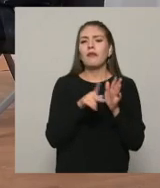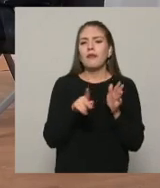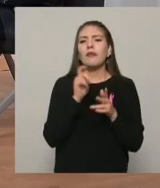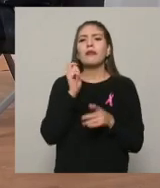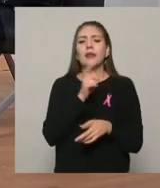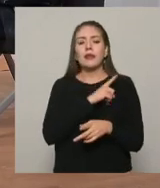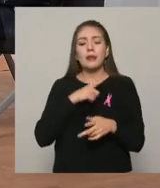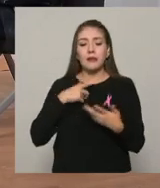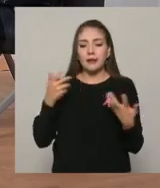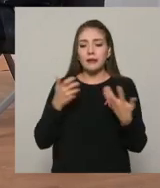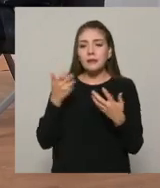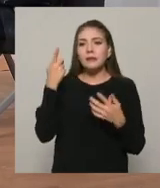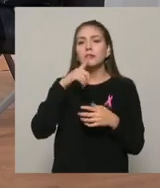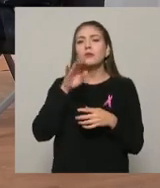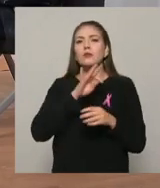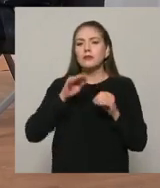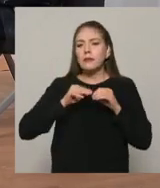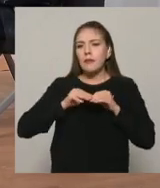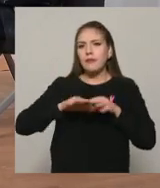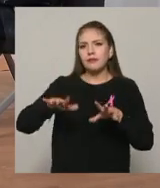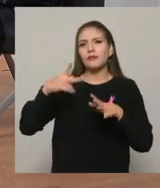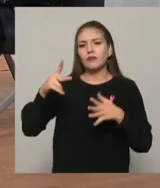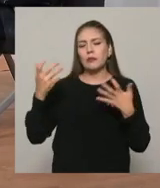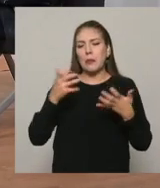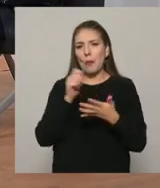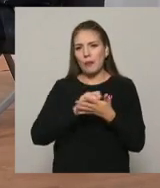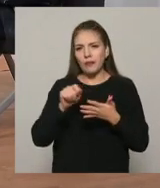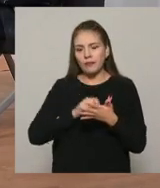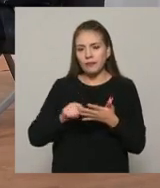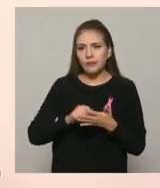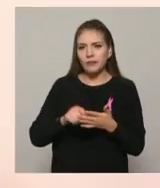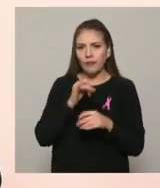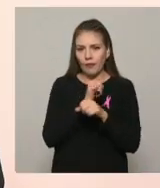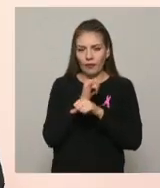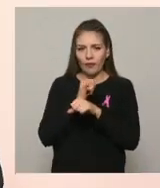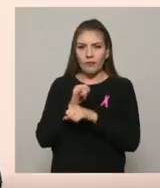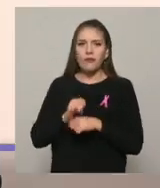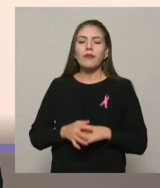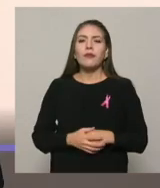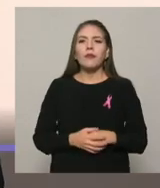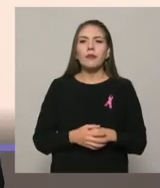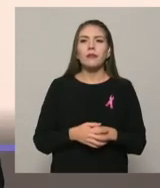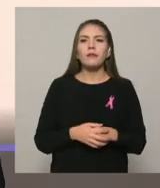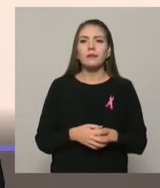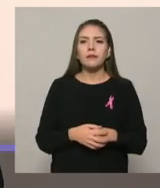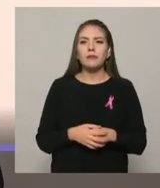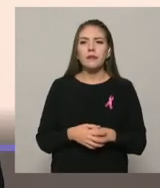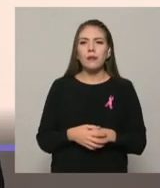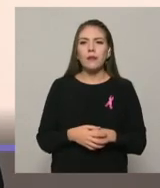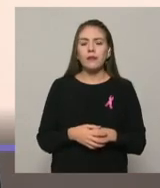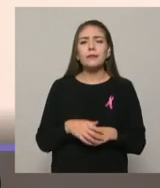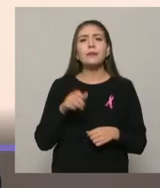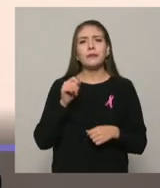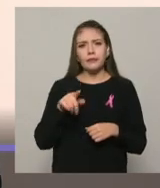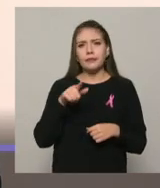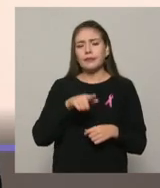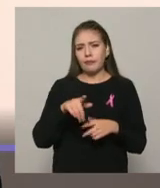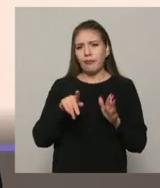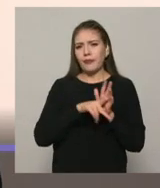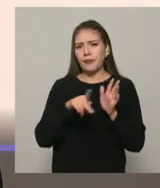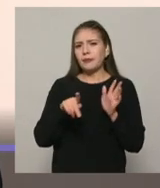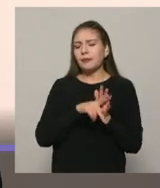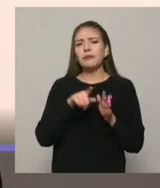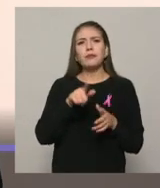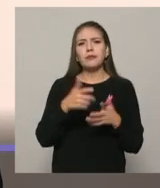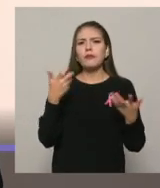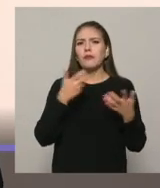sus reportajes. Bueno, es cierto que las técnicas como periodistas se utilizan sin importar la fuente, es decir,